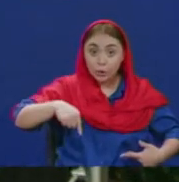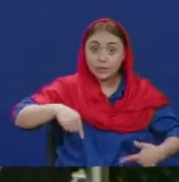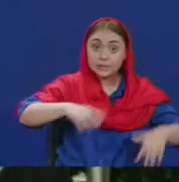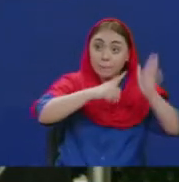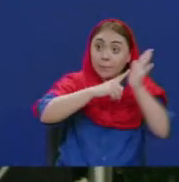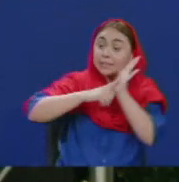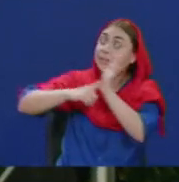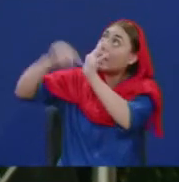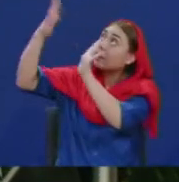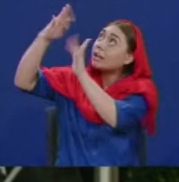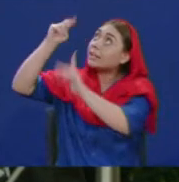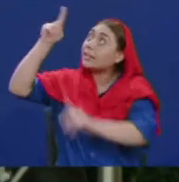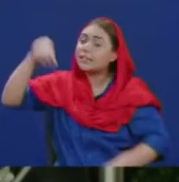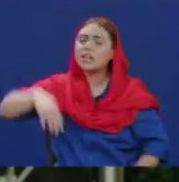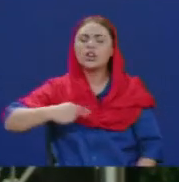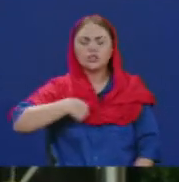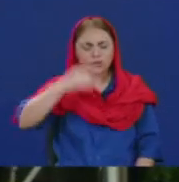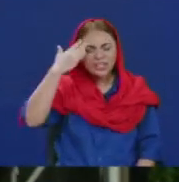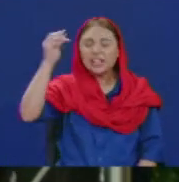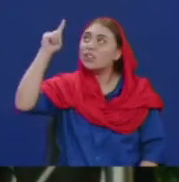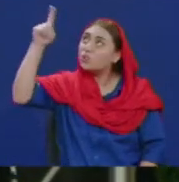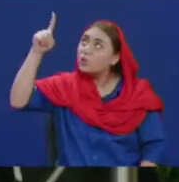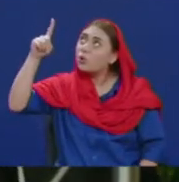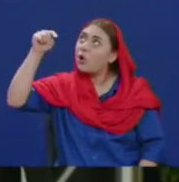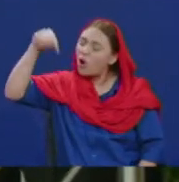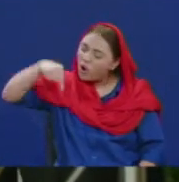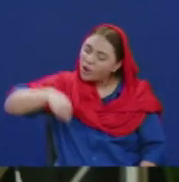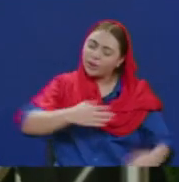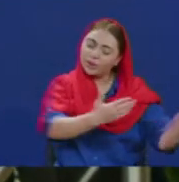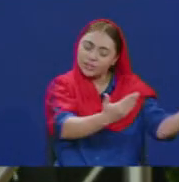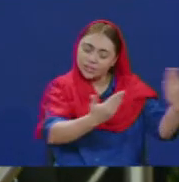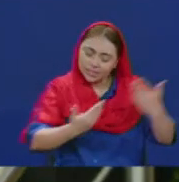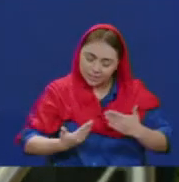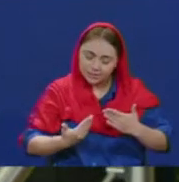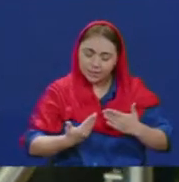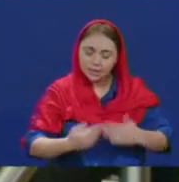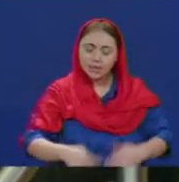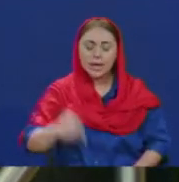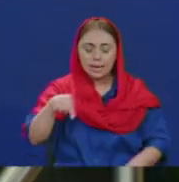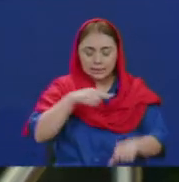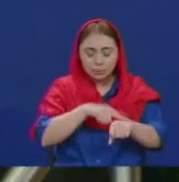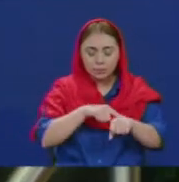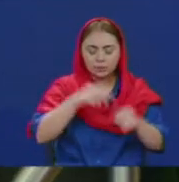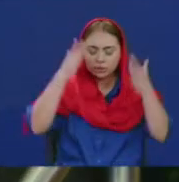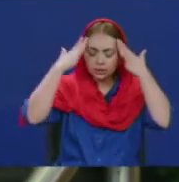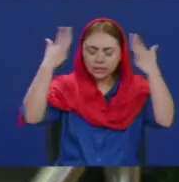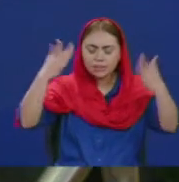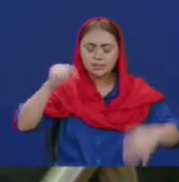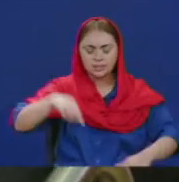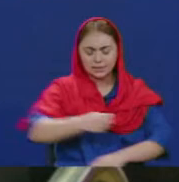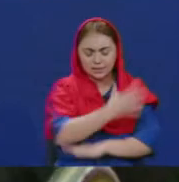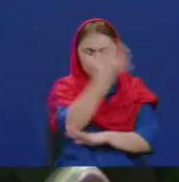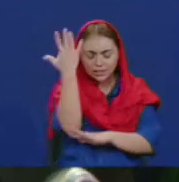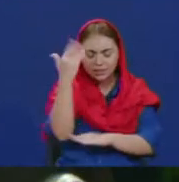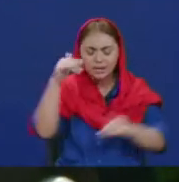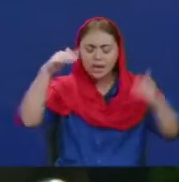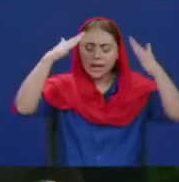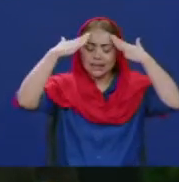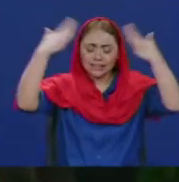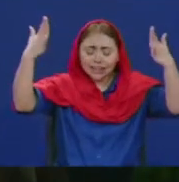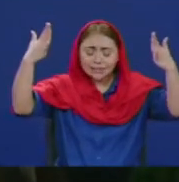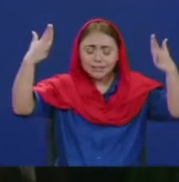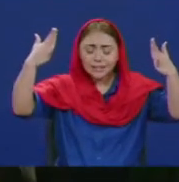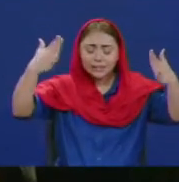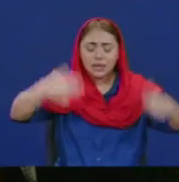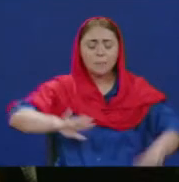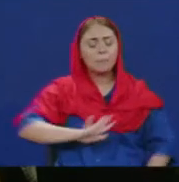sé que eres tú el que los ha traído por tu palabra y por tu espíritu, Señor. Y te damos gracias en esta mañana. Gracias, Padre Santo,